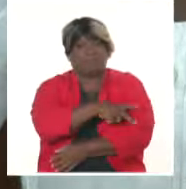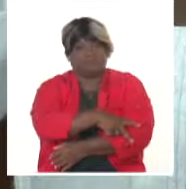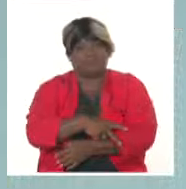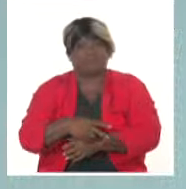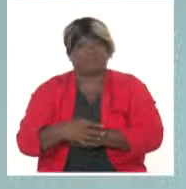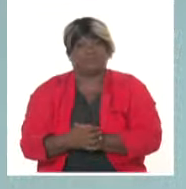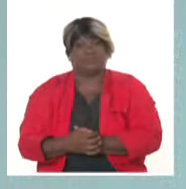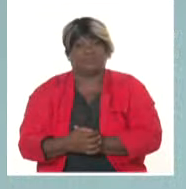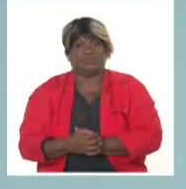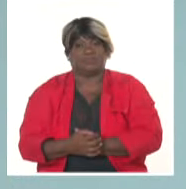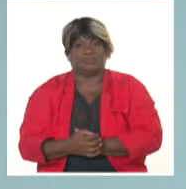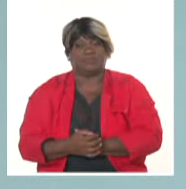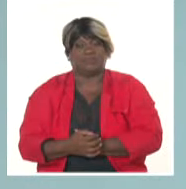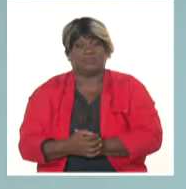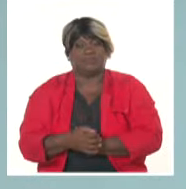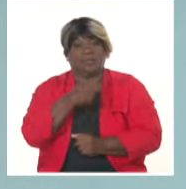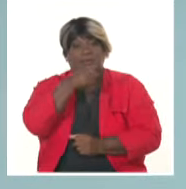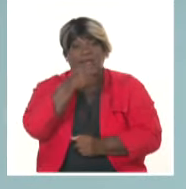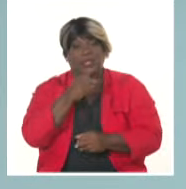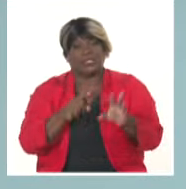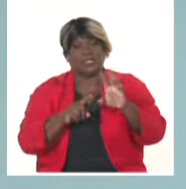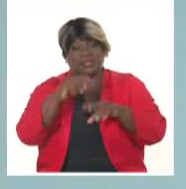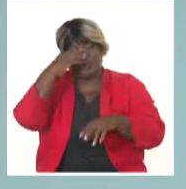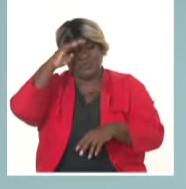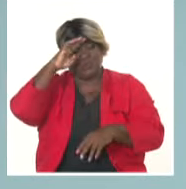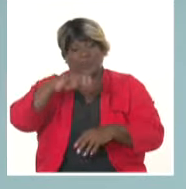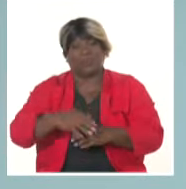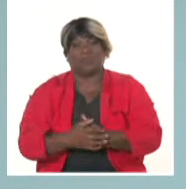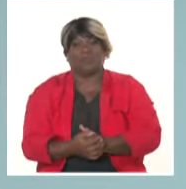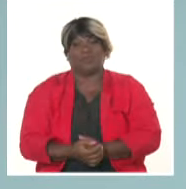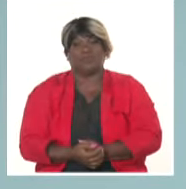con la isla. Sin Castillo, Canal Cubano de Noticias.